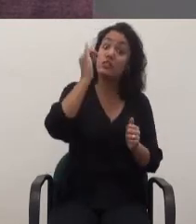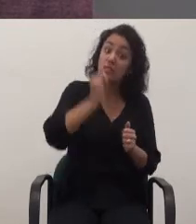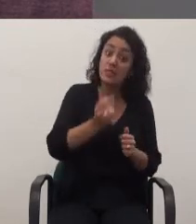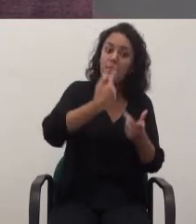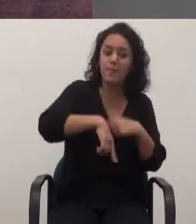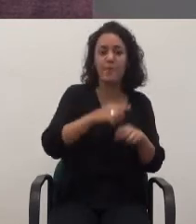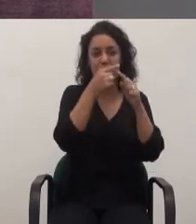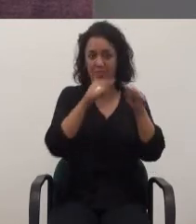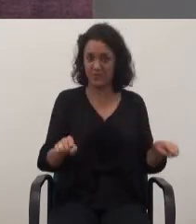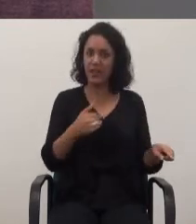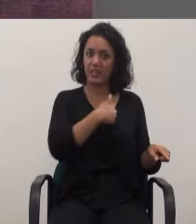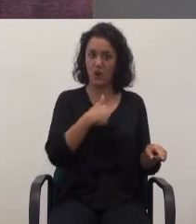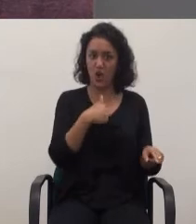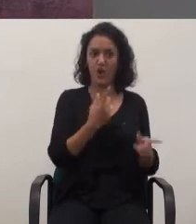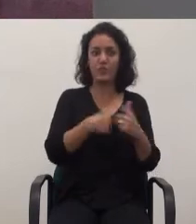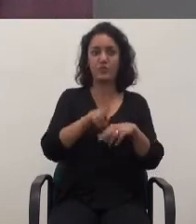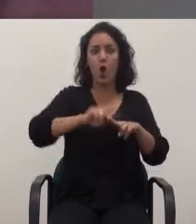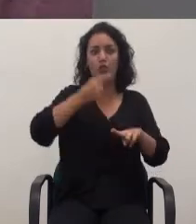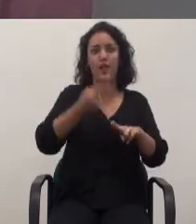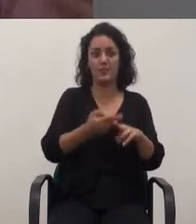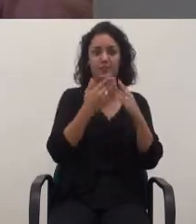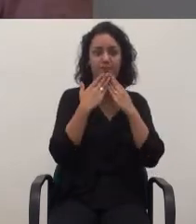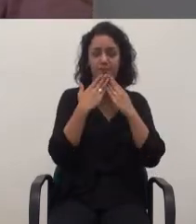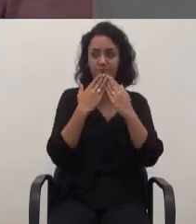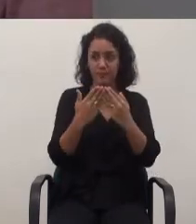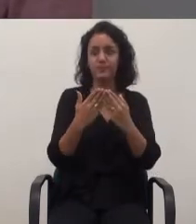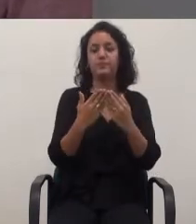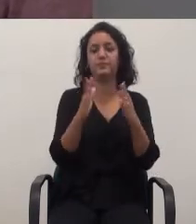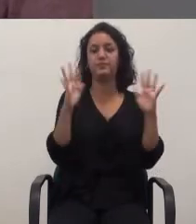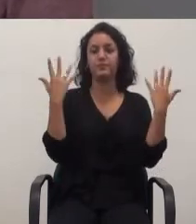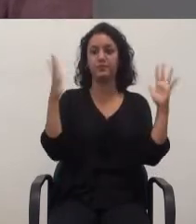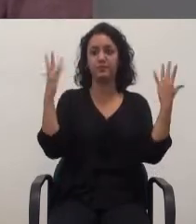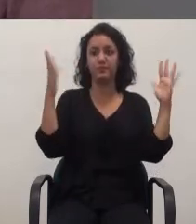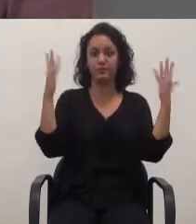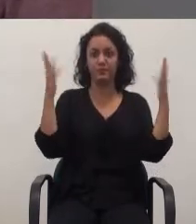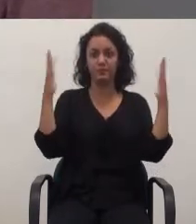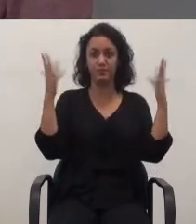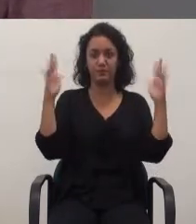agradecerles realmente a todos nuevamente.